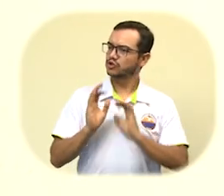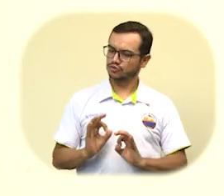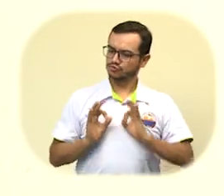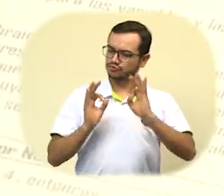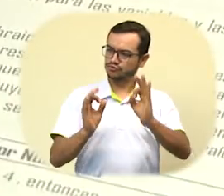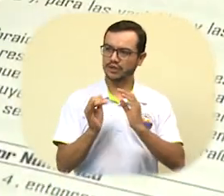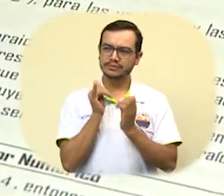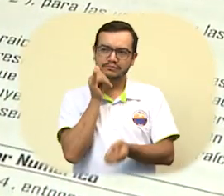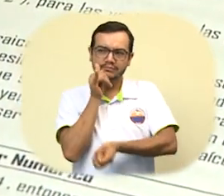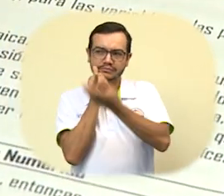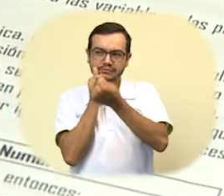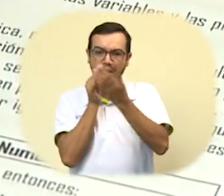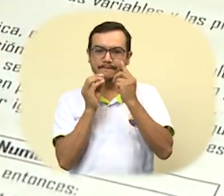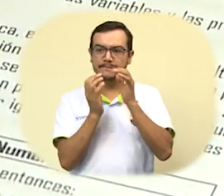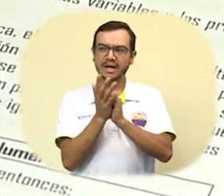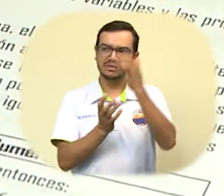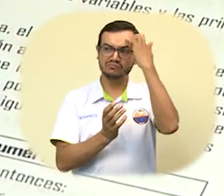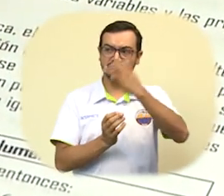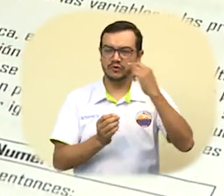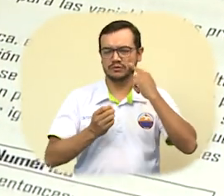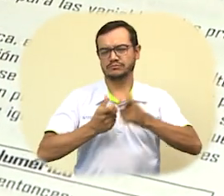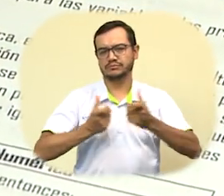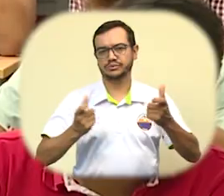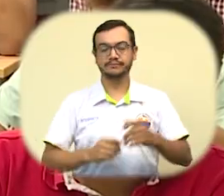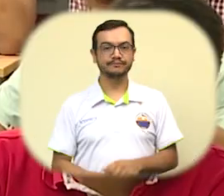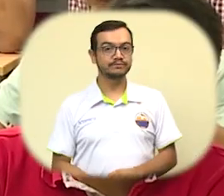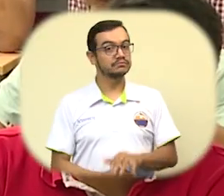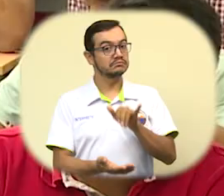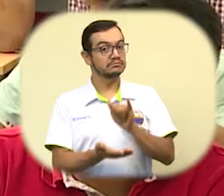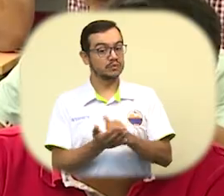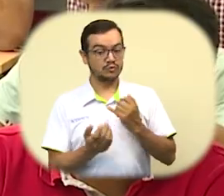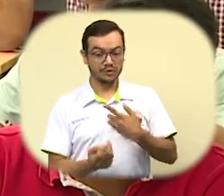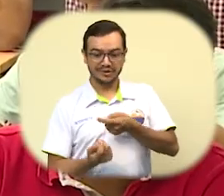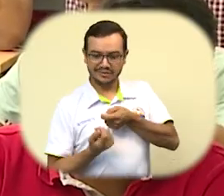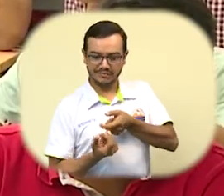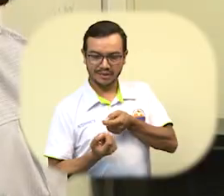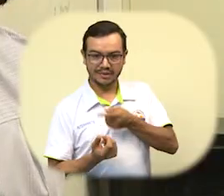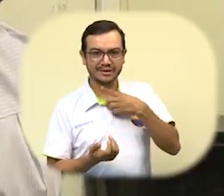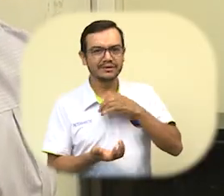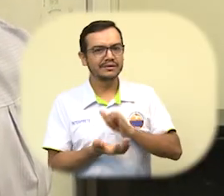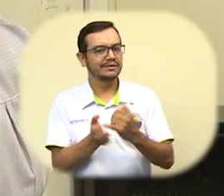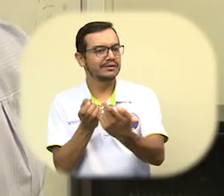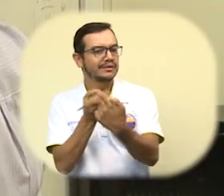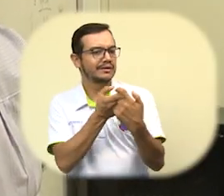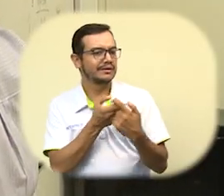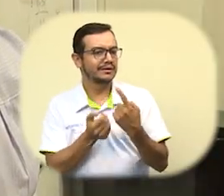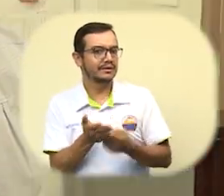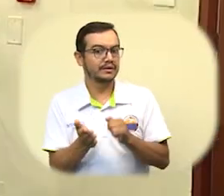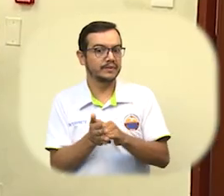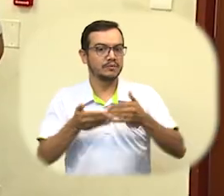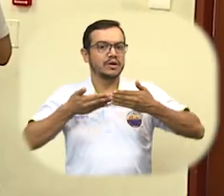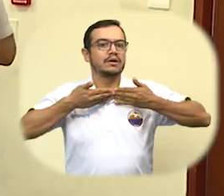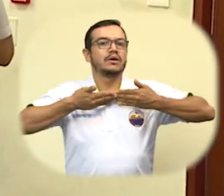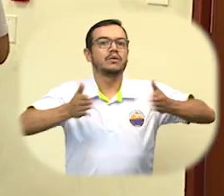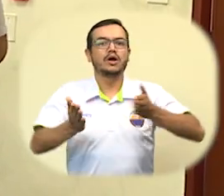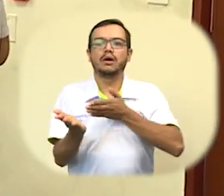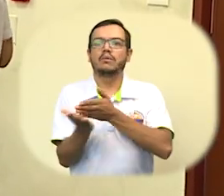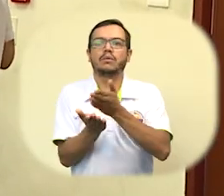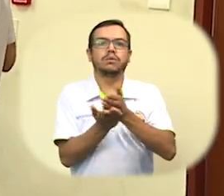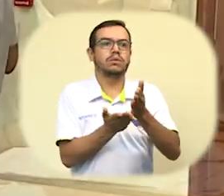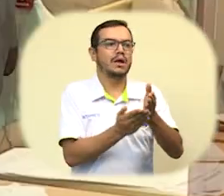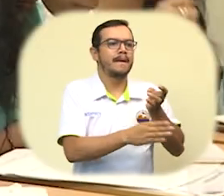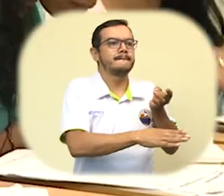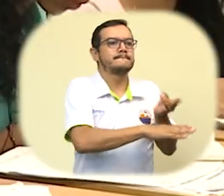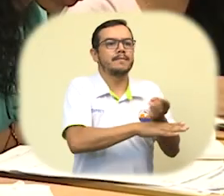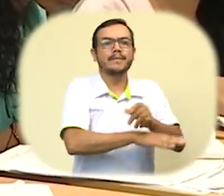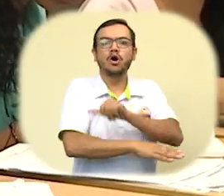para que se convierta en unos grandes profesionales. Con el propósito de continuar sembrando aprendizaje, esta oferta se constituye como la más amplia que